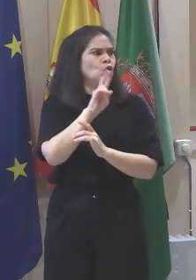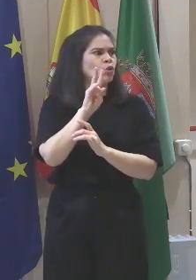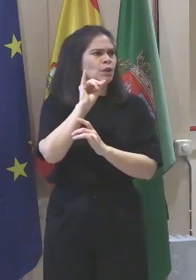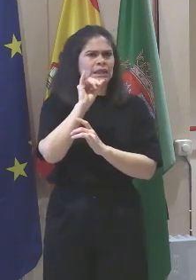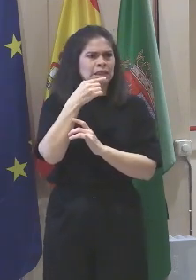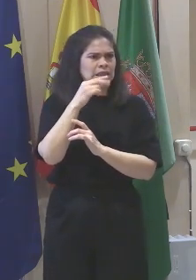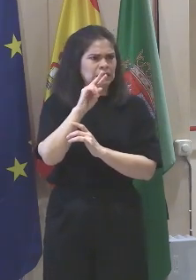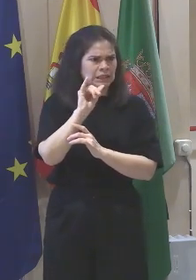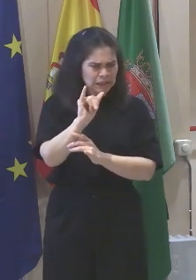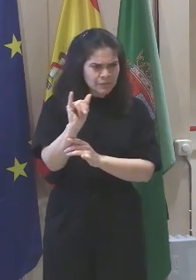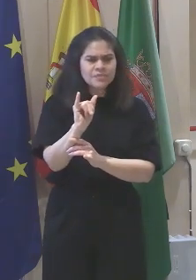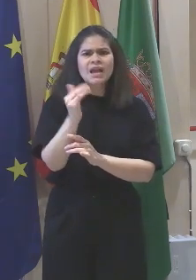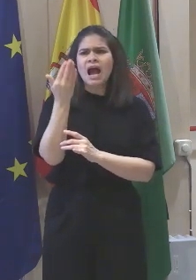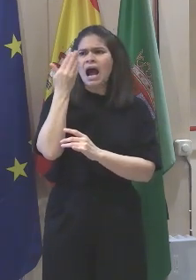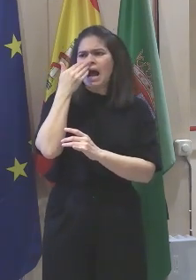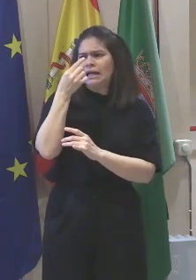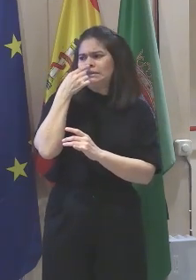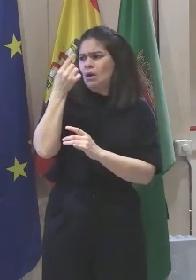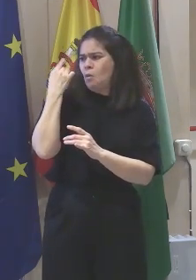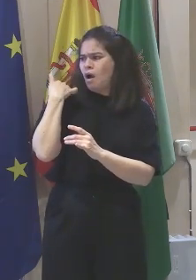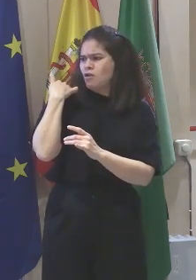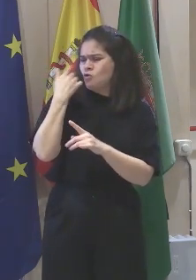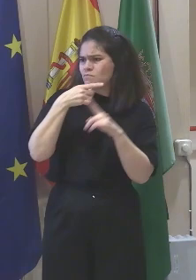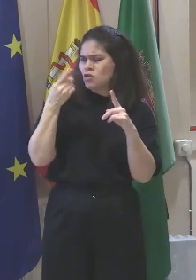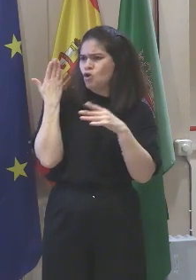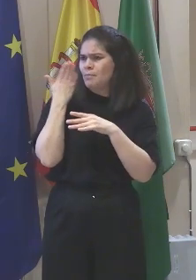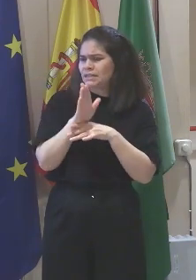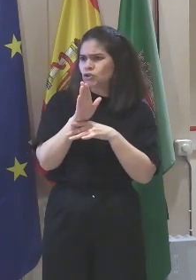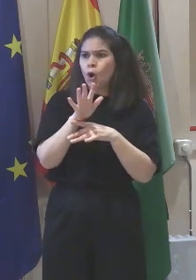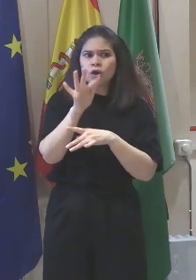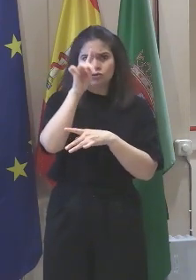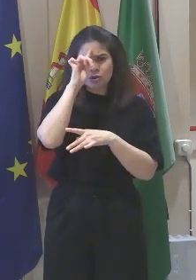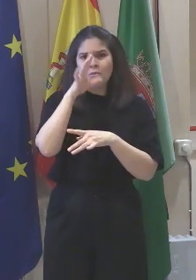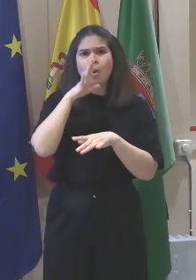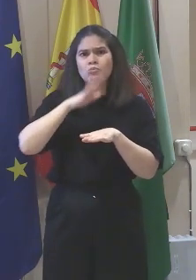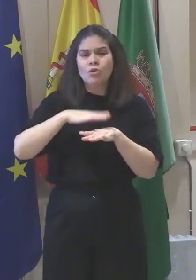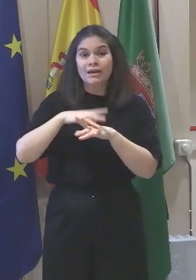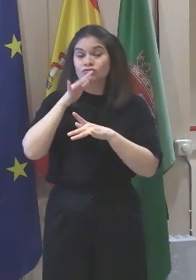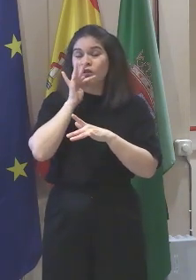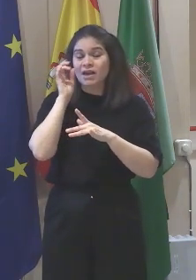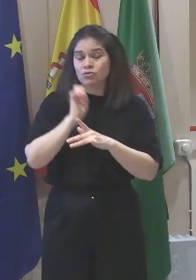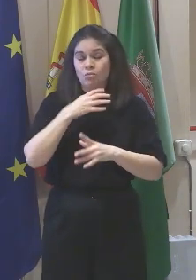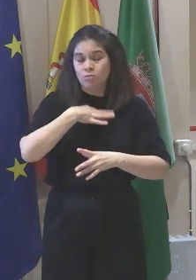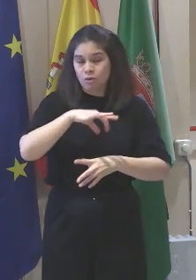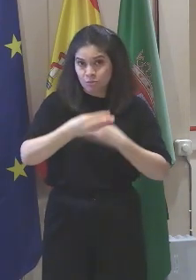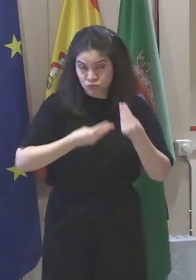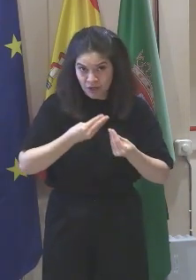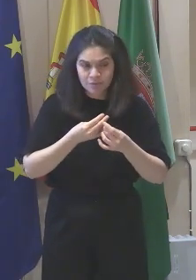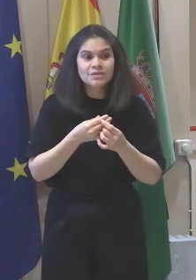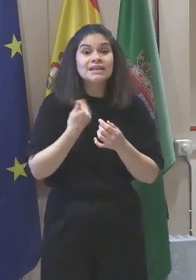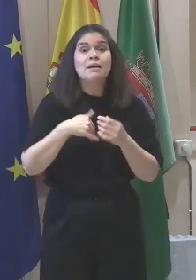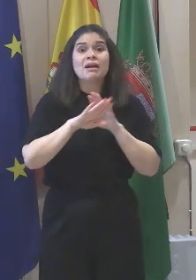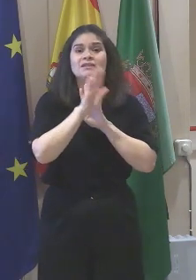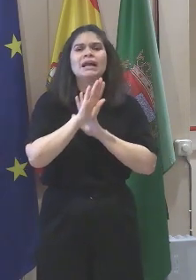lo presentó, esta insulina. Estábamos deseando poder utilizar y a día de hoy no sabemos qué ocurre con todo esto. Para finalizar, existe